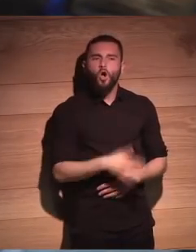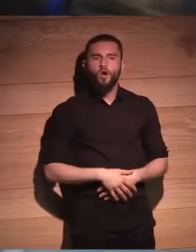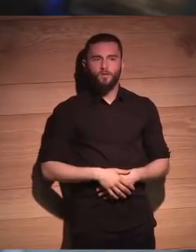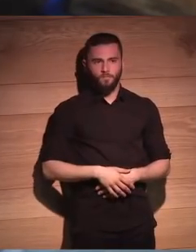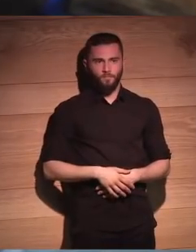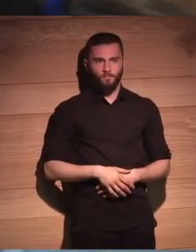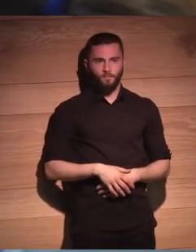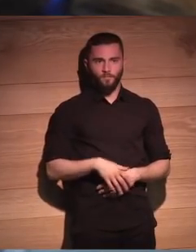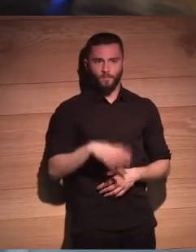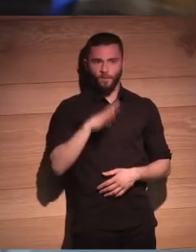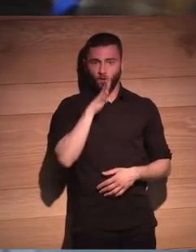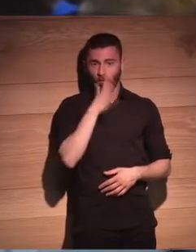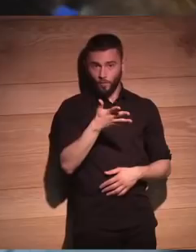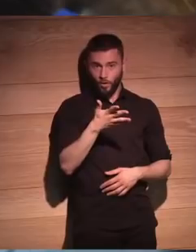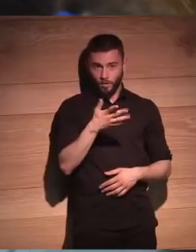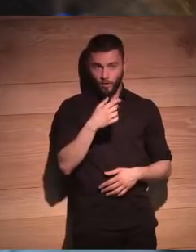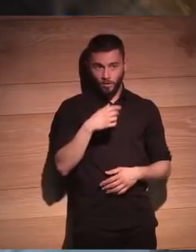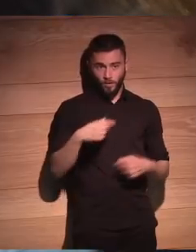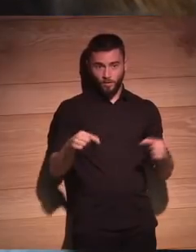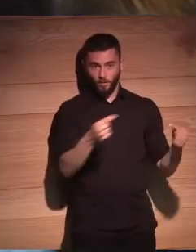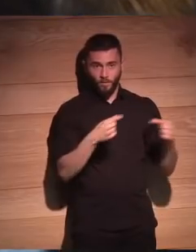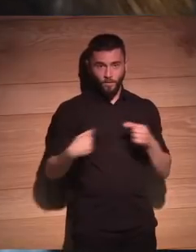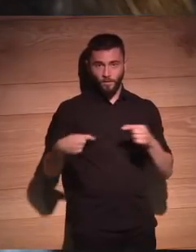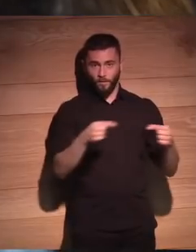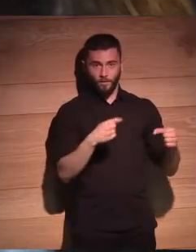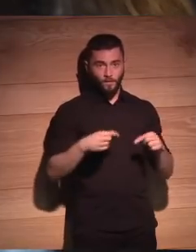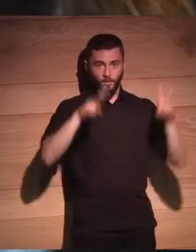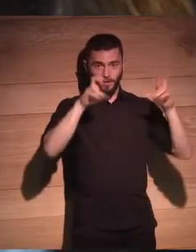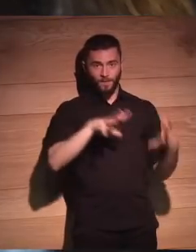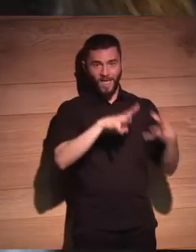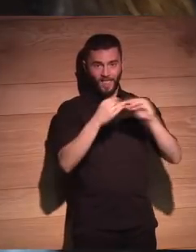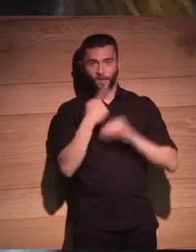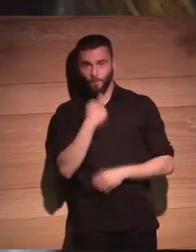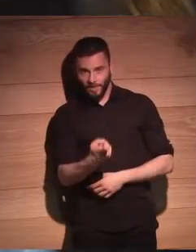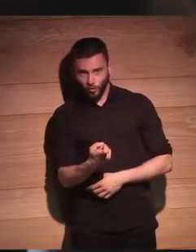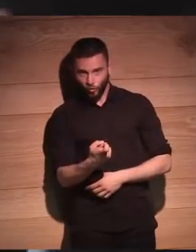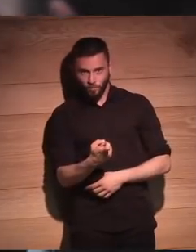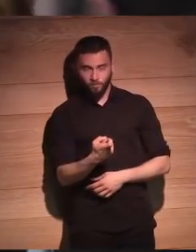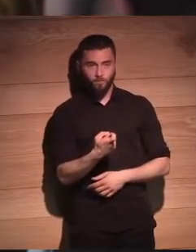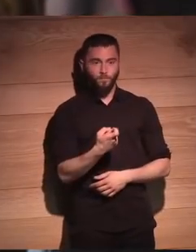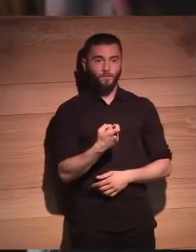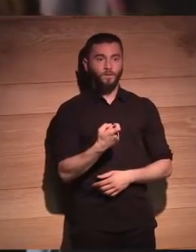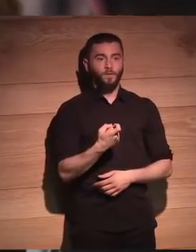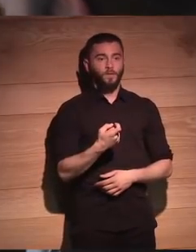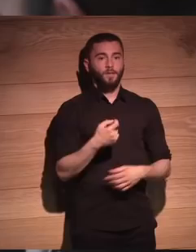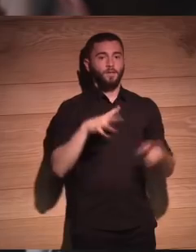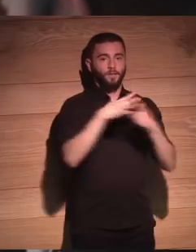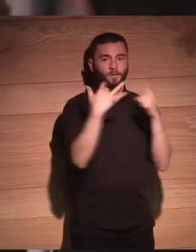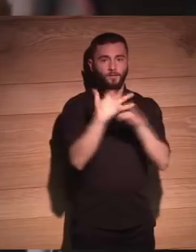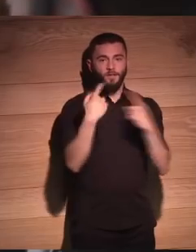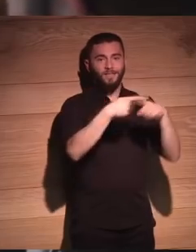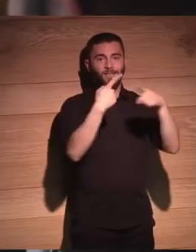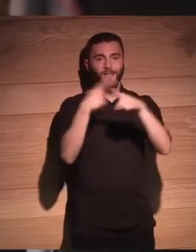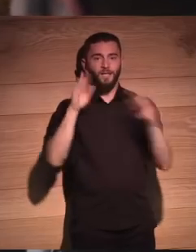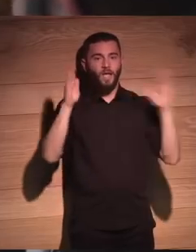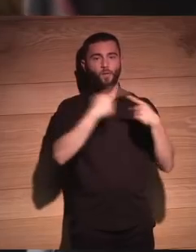Porque, como hablabais, como habéis estado hablando todo el rato, habéis estado hablando de la adaptación del mito a los distintos momentos, a las distintas